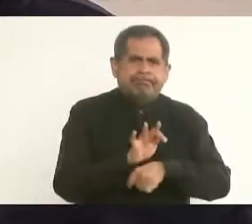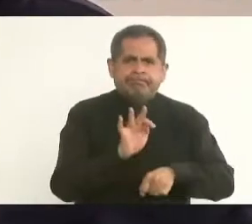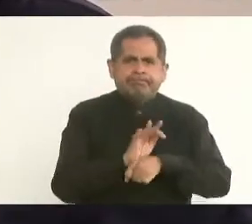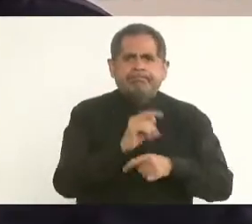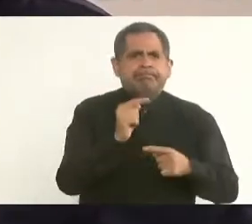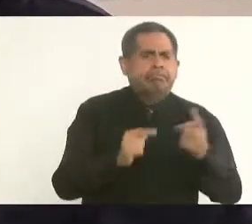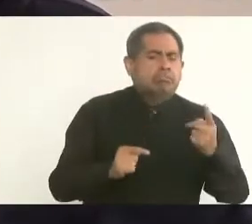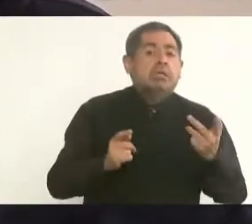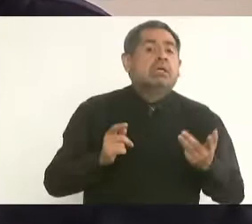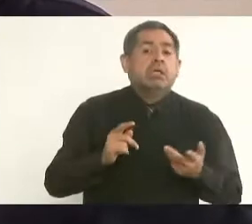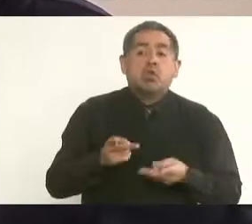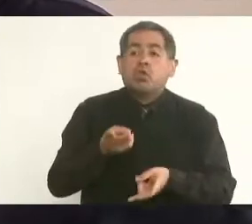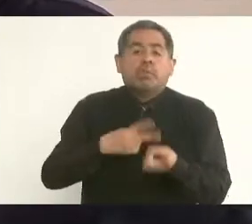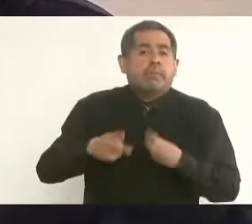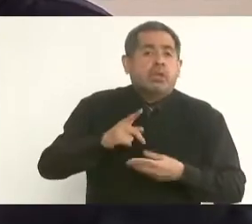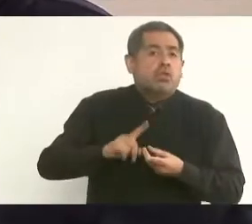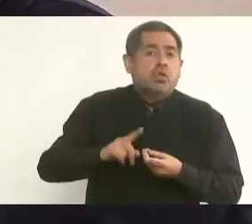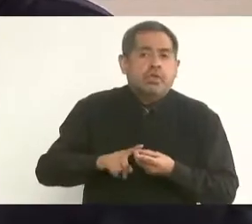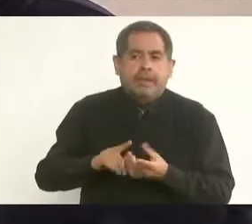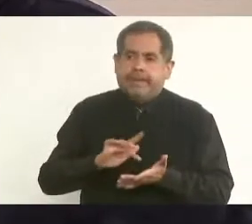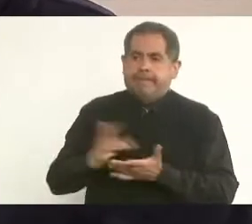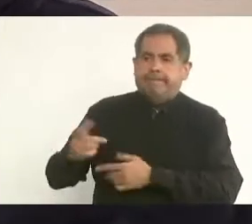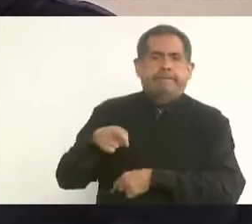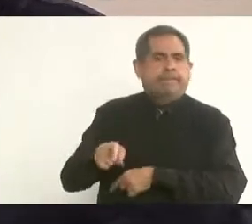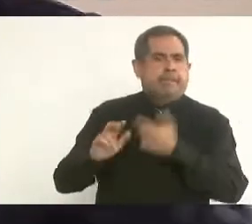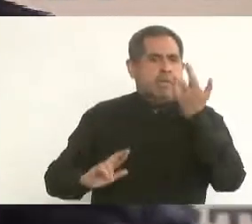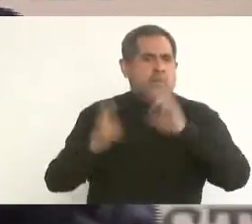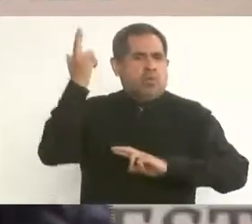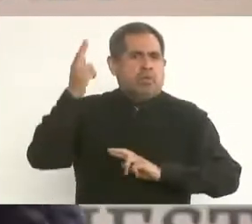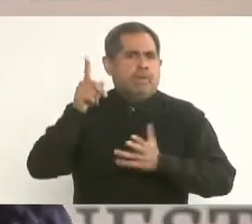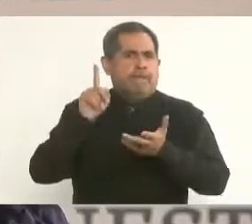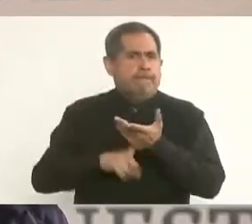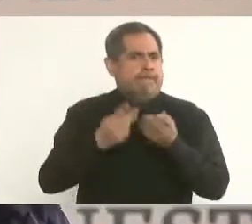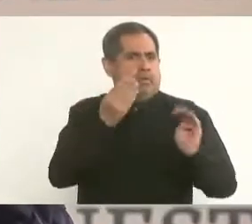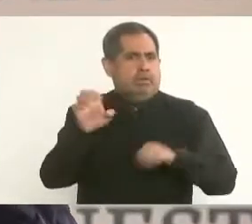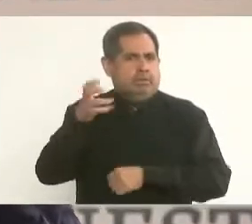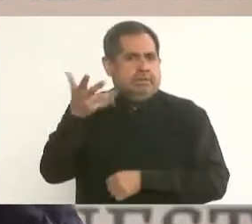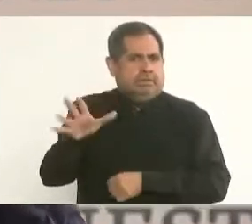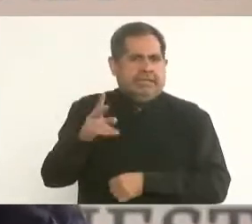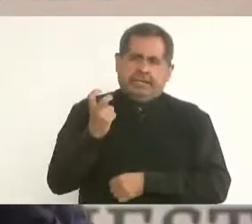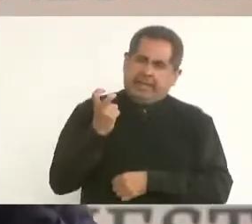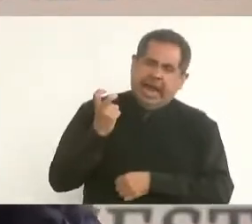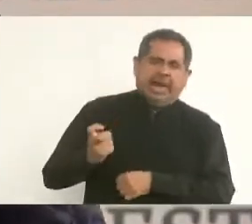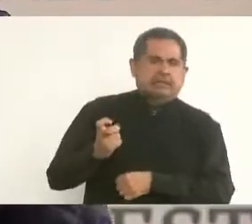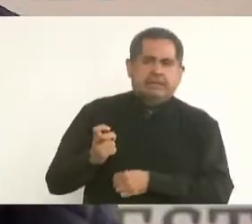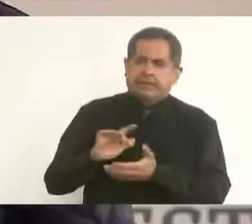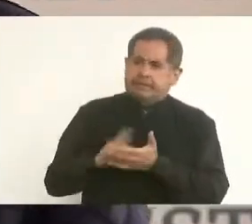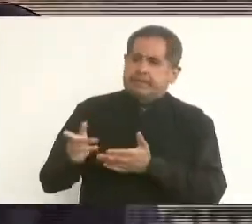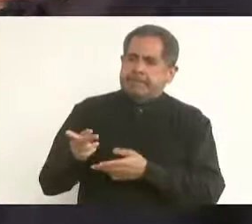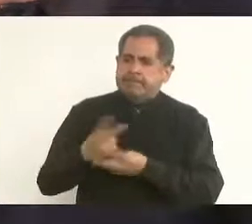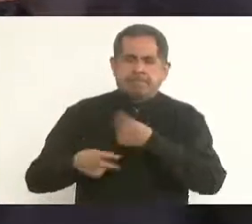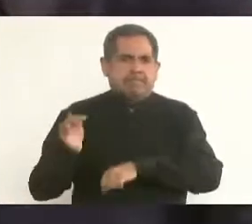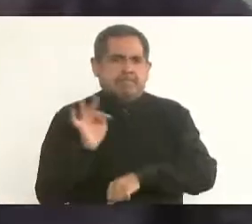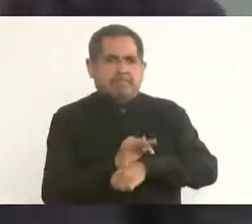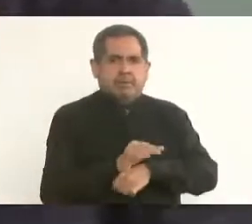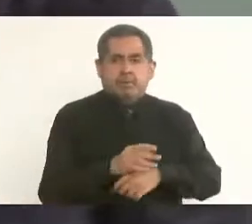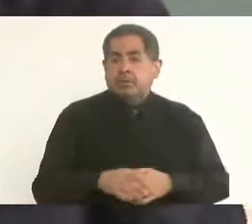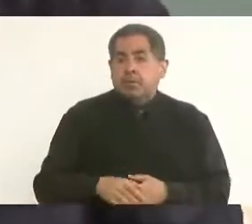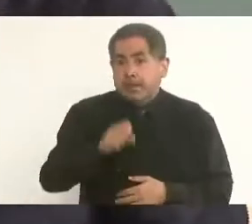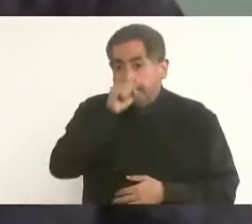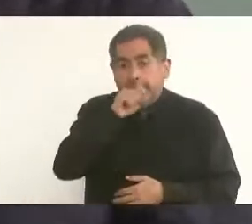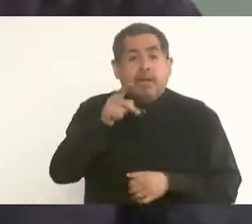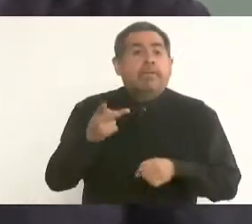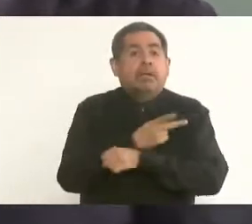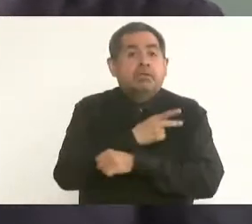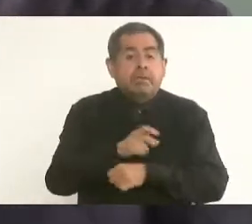gracias a la revolución de 1910. Y lo mismo, se entregó la